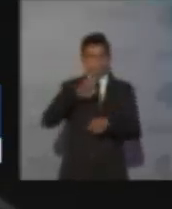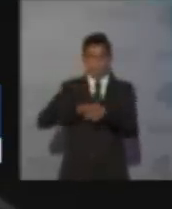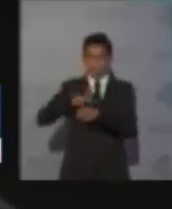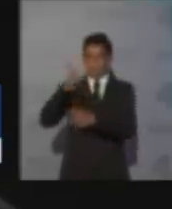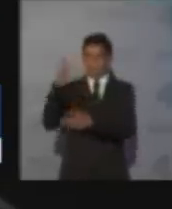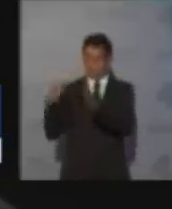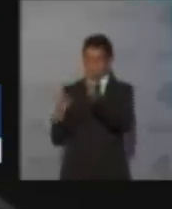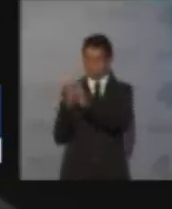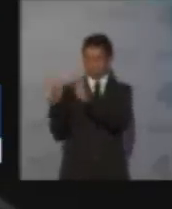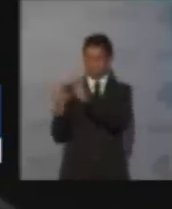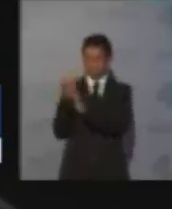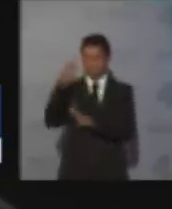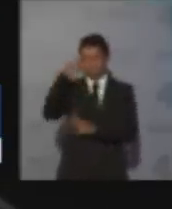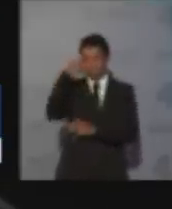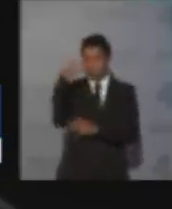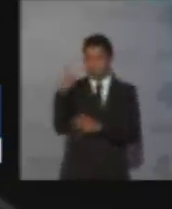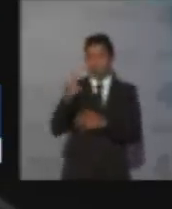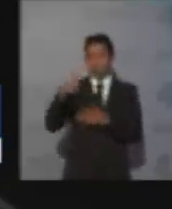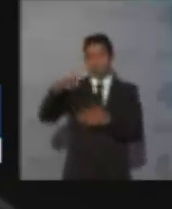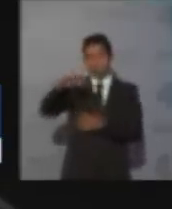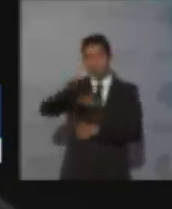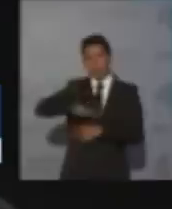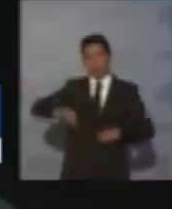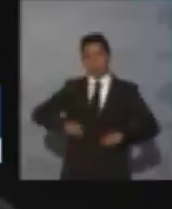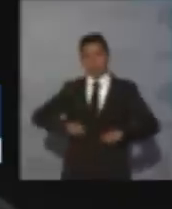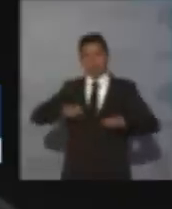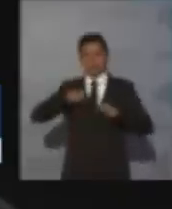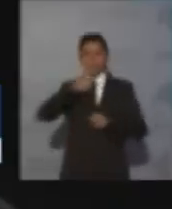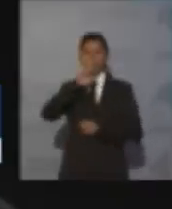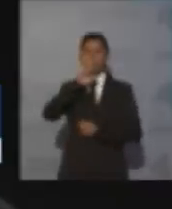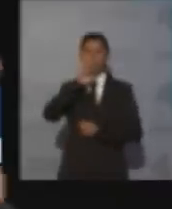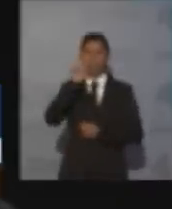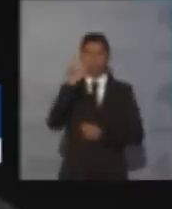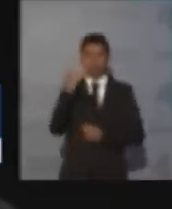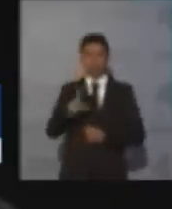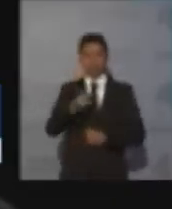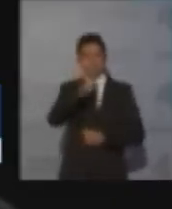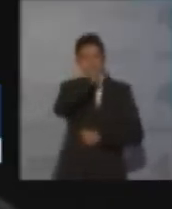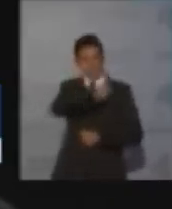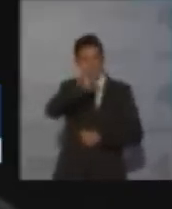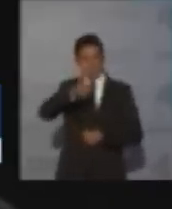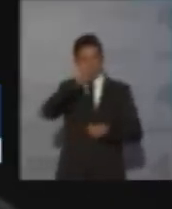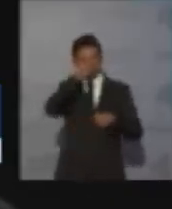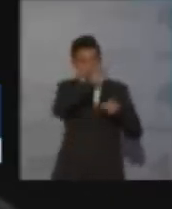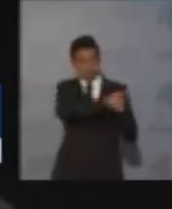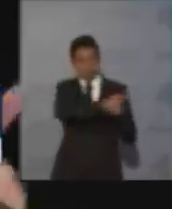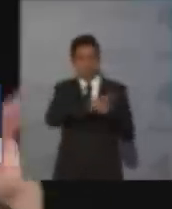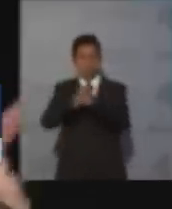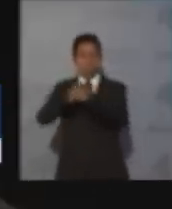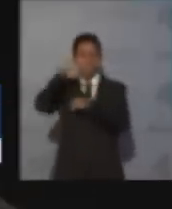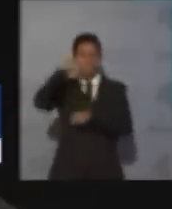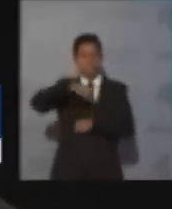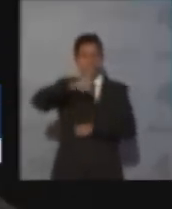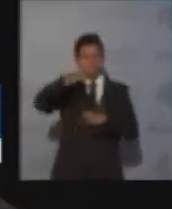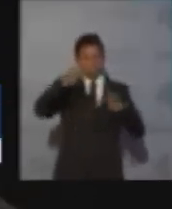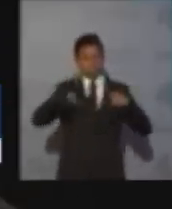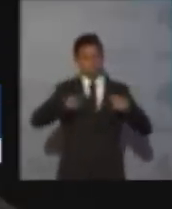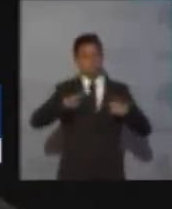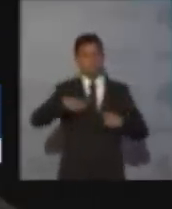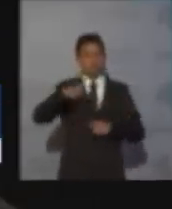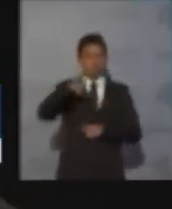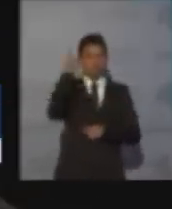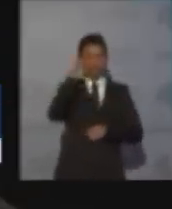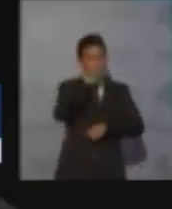exceso del consumo de sustancias psicotrópicas, que lo que llevó a que actuaran de esa manera, pero